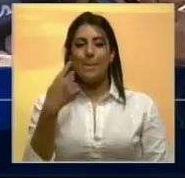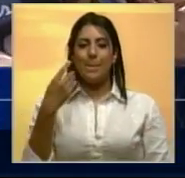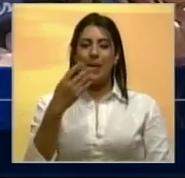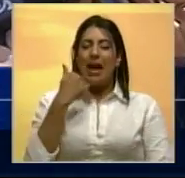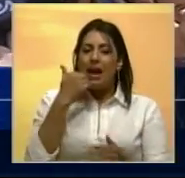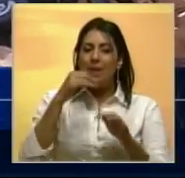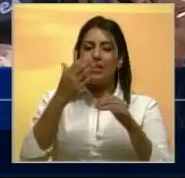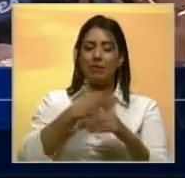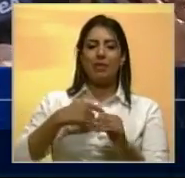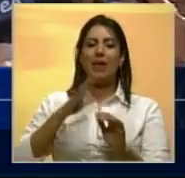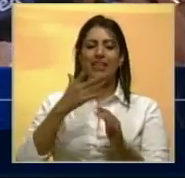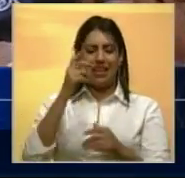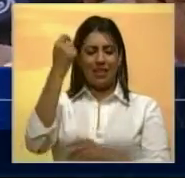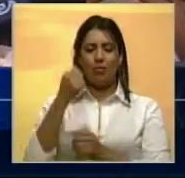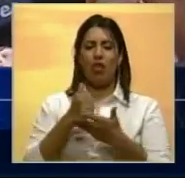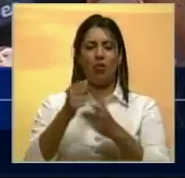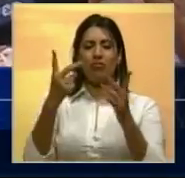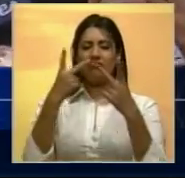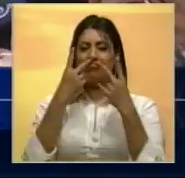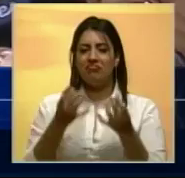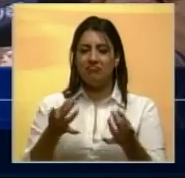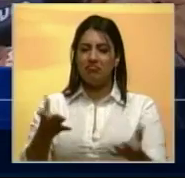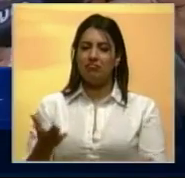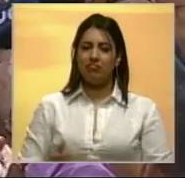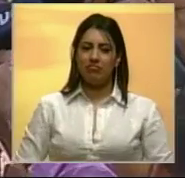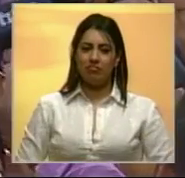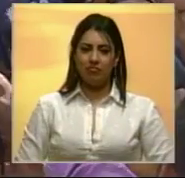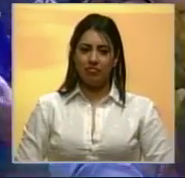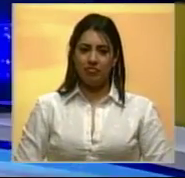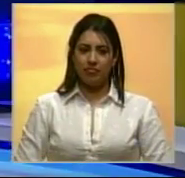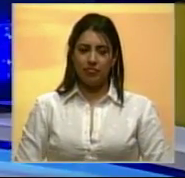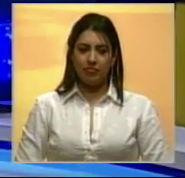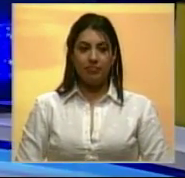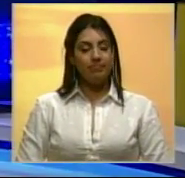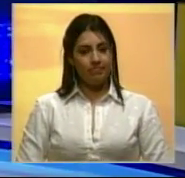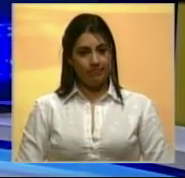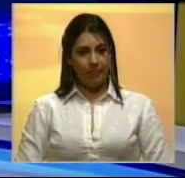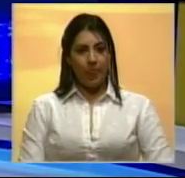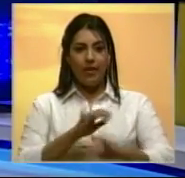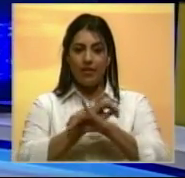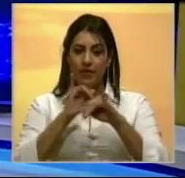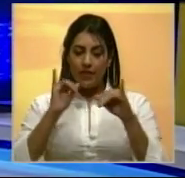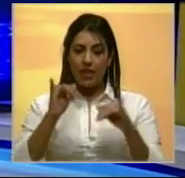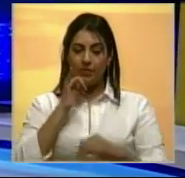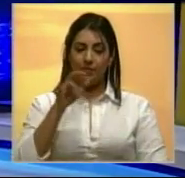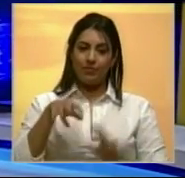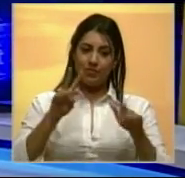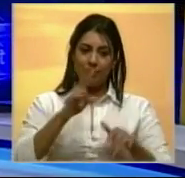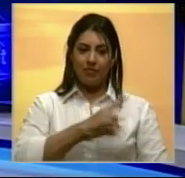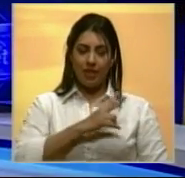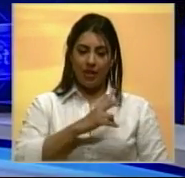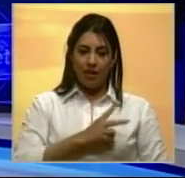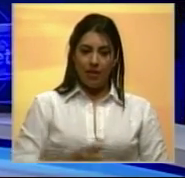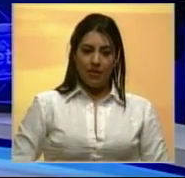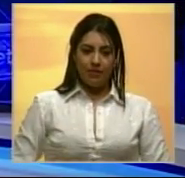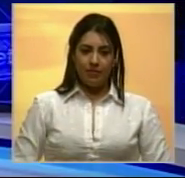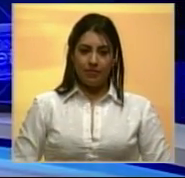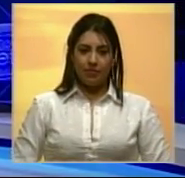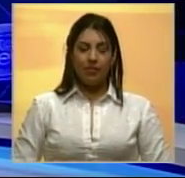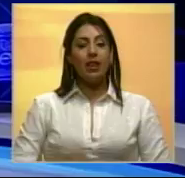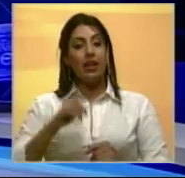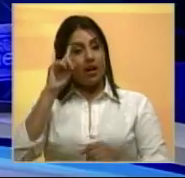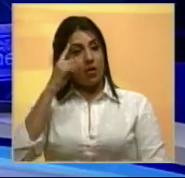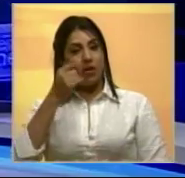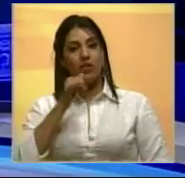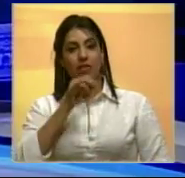y no de diputado que quiere ayudar al país. Amigos, hasta aquí la presente emisión de su noticiero Venevisión